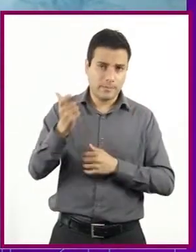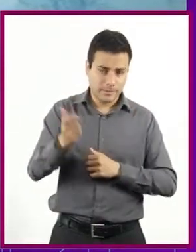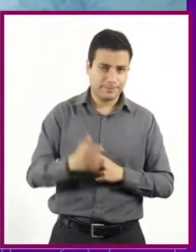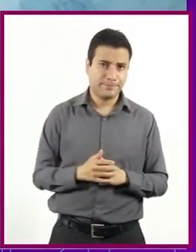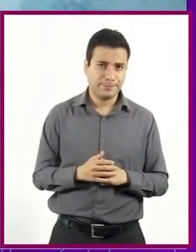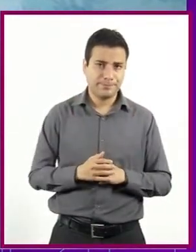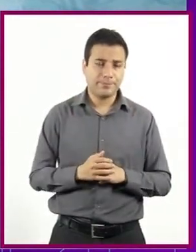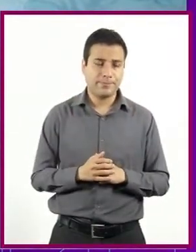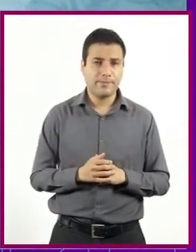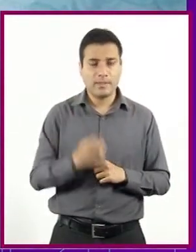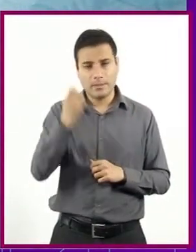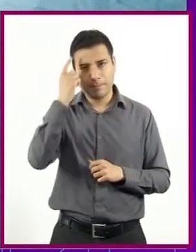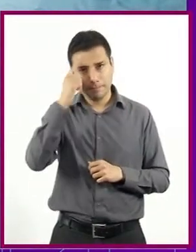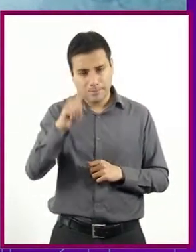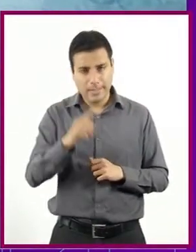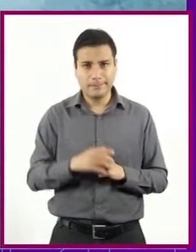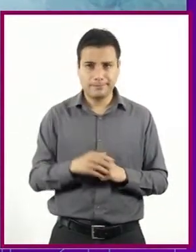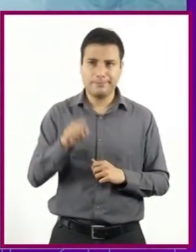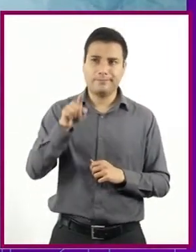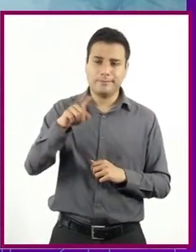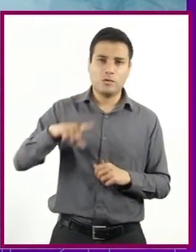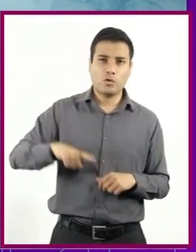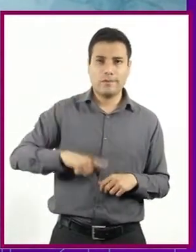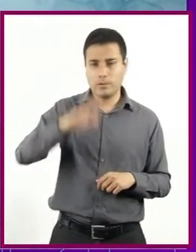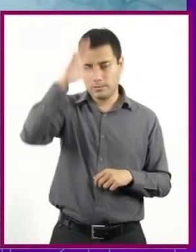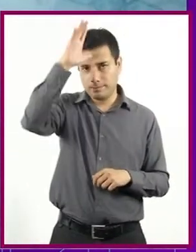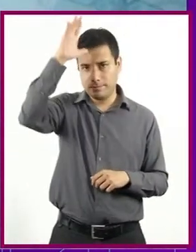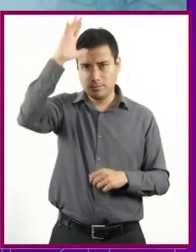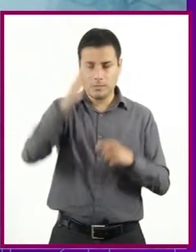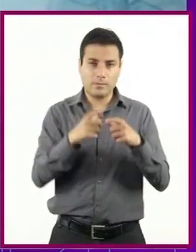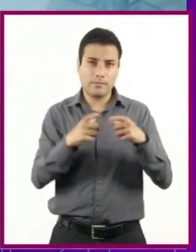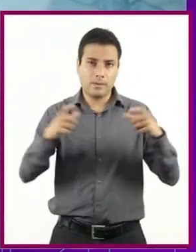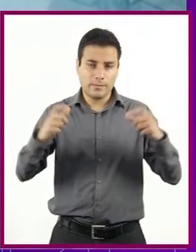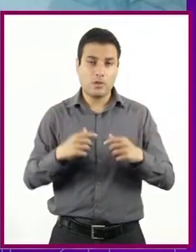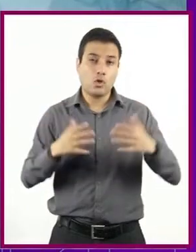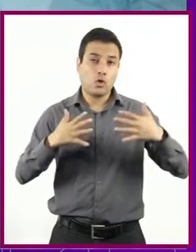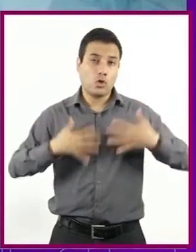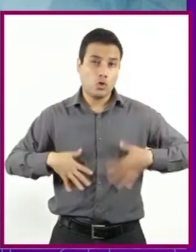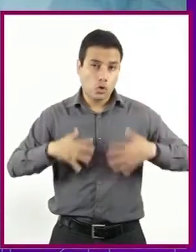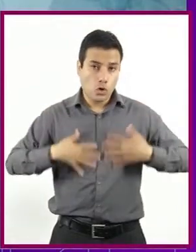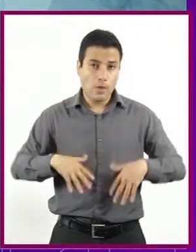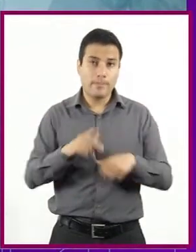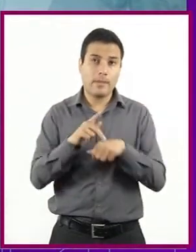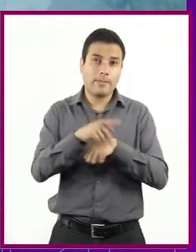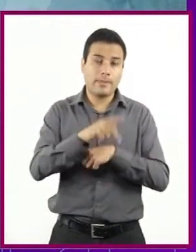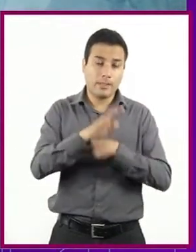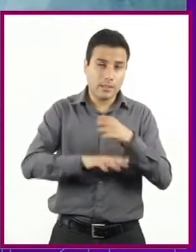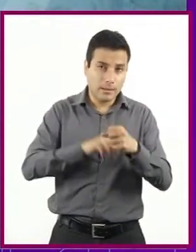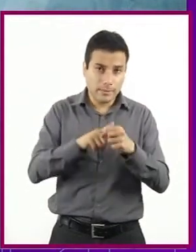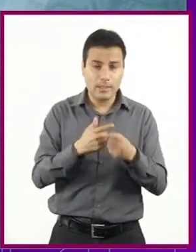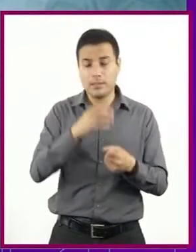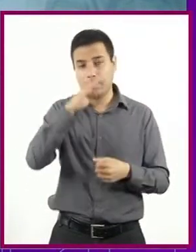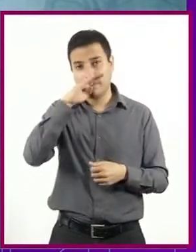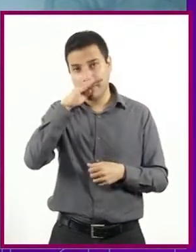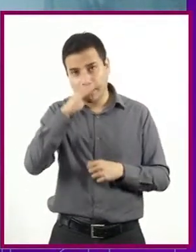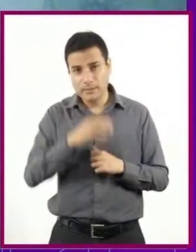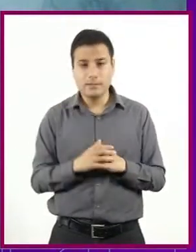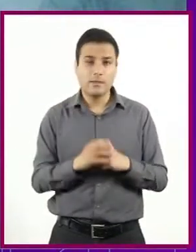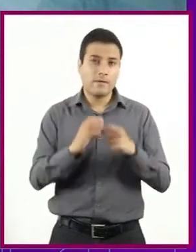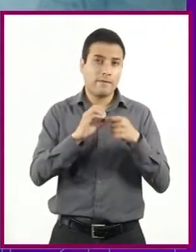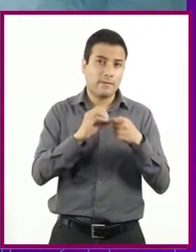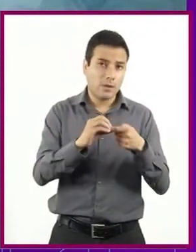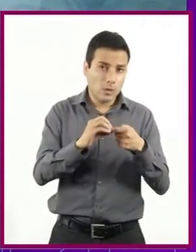crecimiento y estabilidad de los mexicas, por lo que recibían ropa, pieles de animales, maíz,